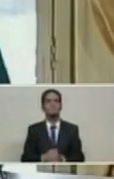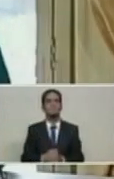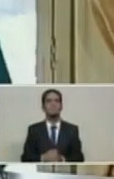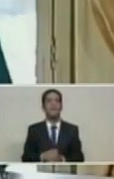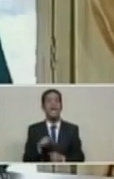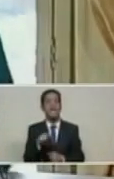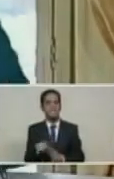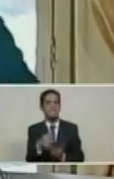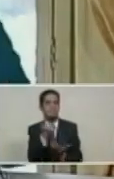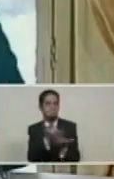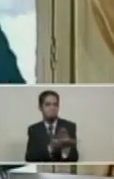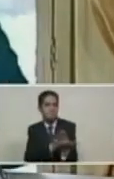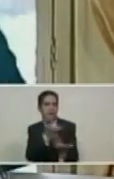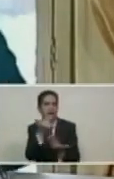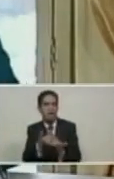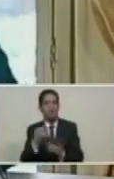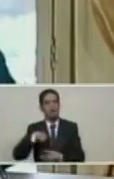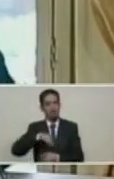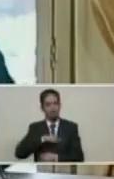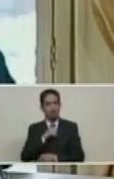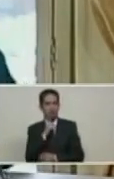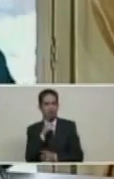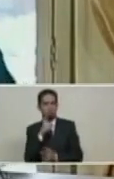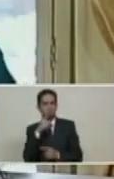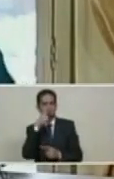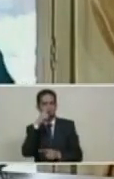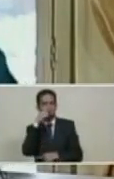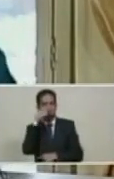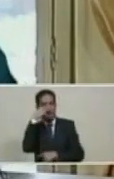plan con que transitaremos los años